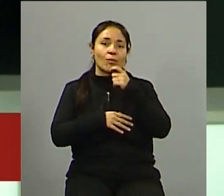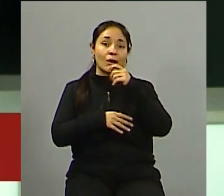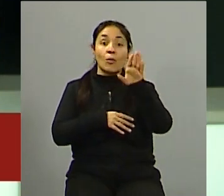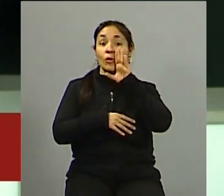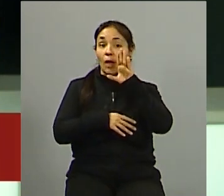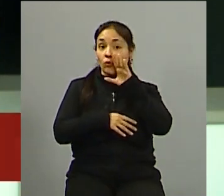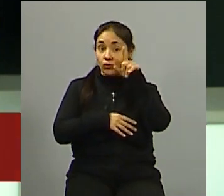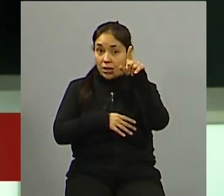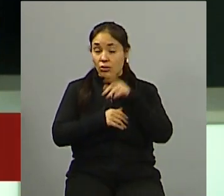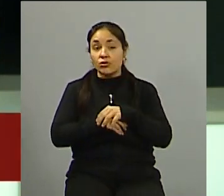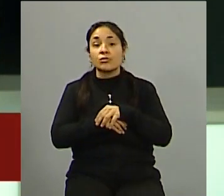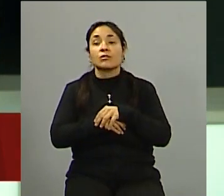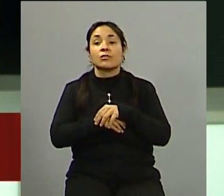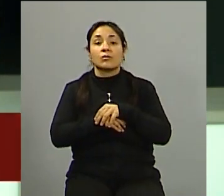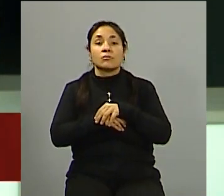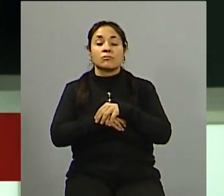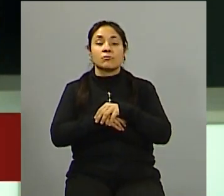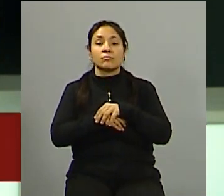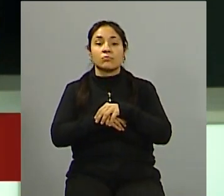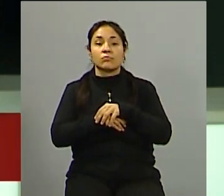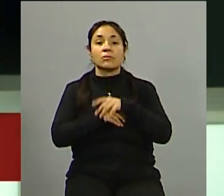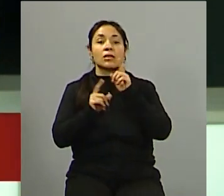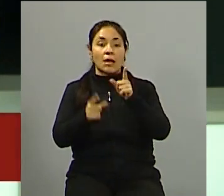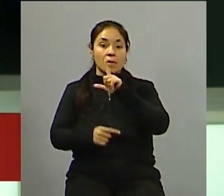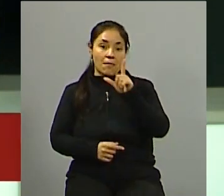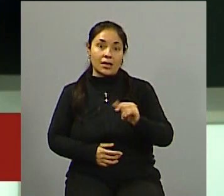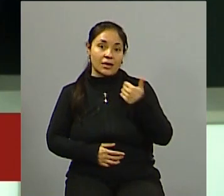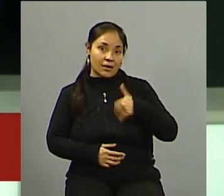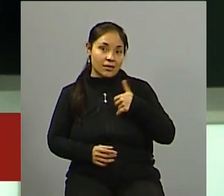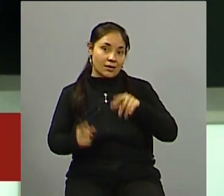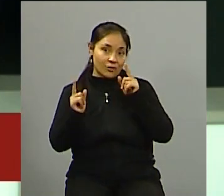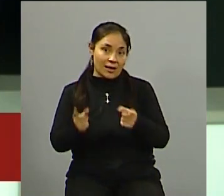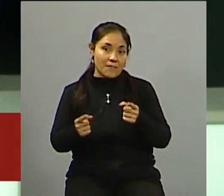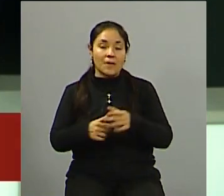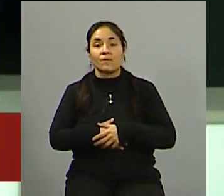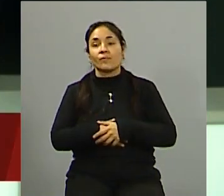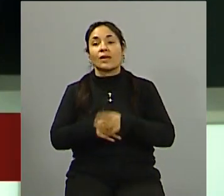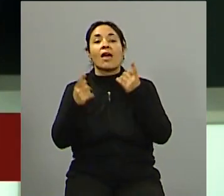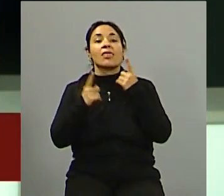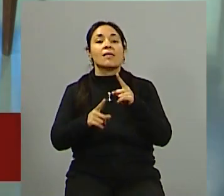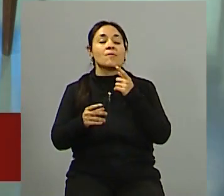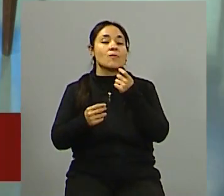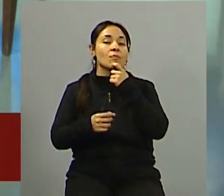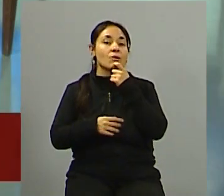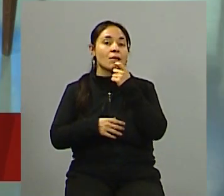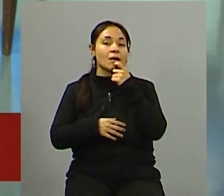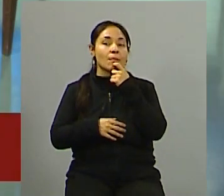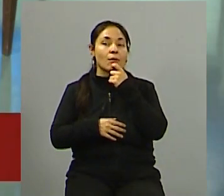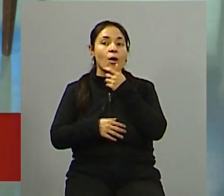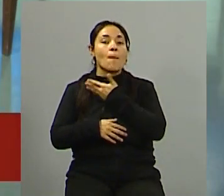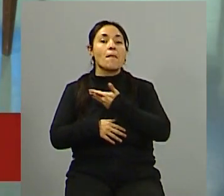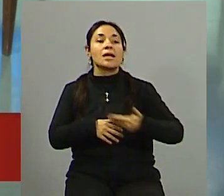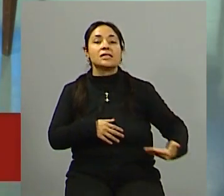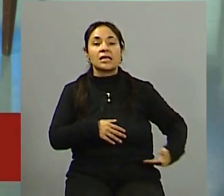estadounidense y donde son el argentino. ¿Sí? La diferencia es que, por ejemplo, en un sistema